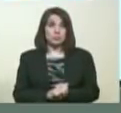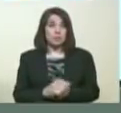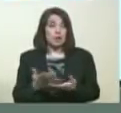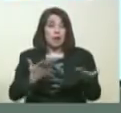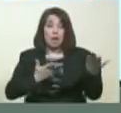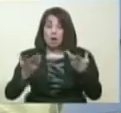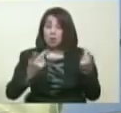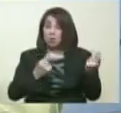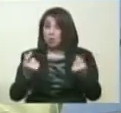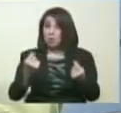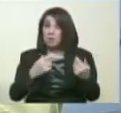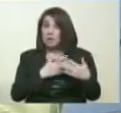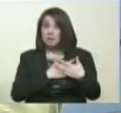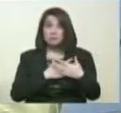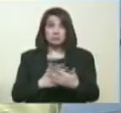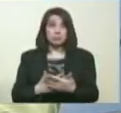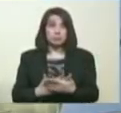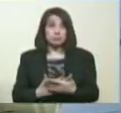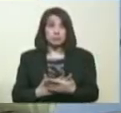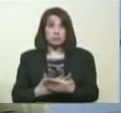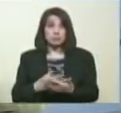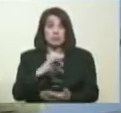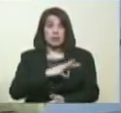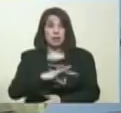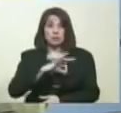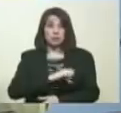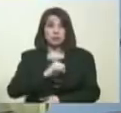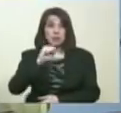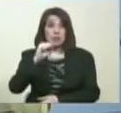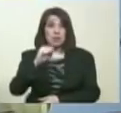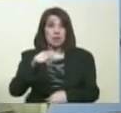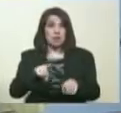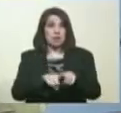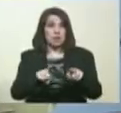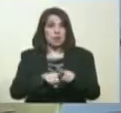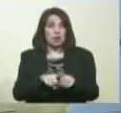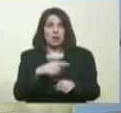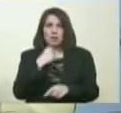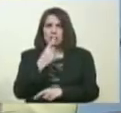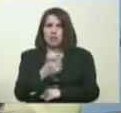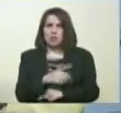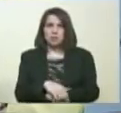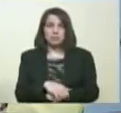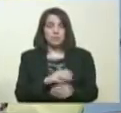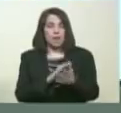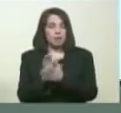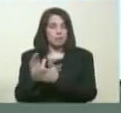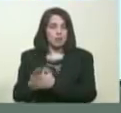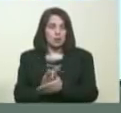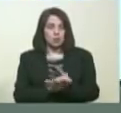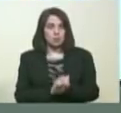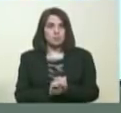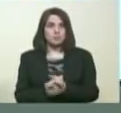de la sociedad. Pero además les comento, compañero,